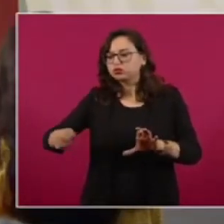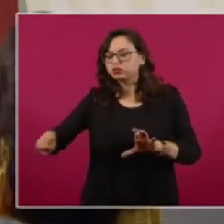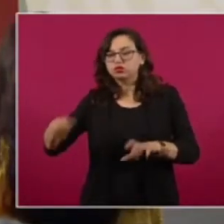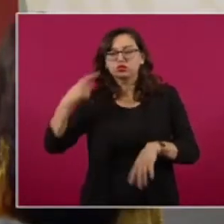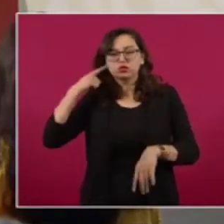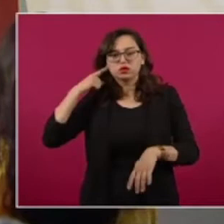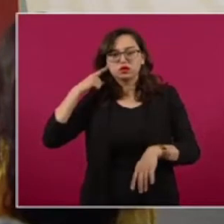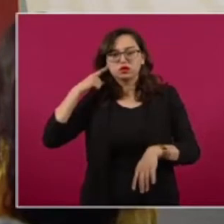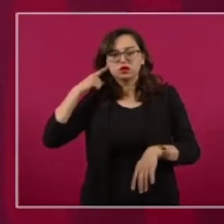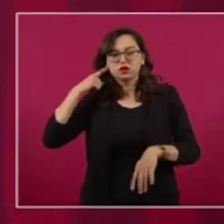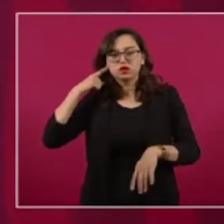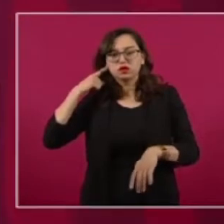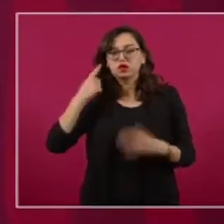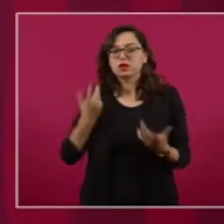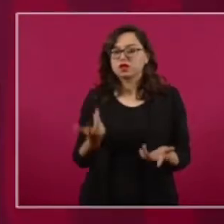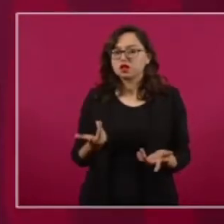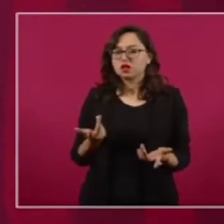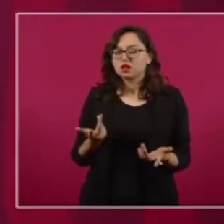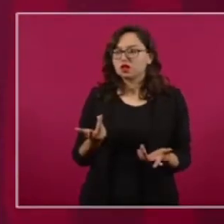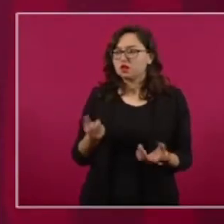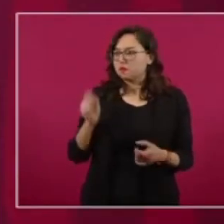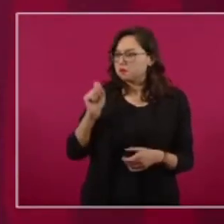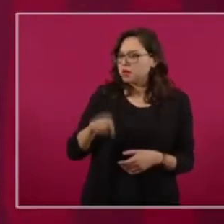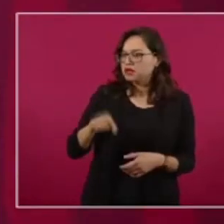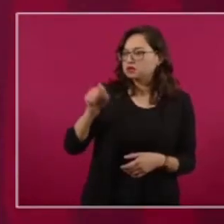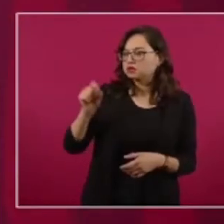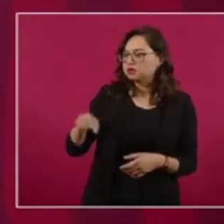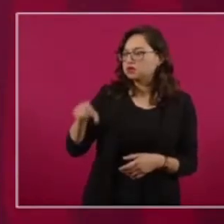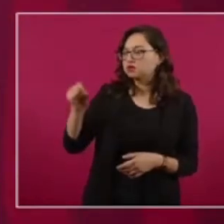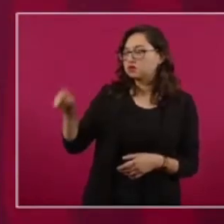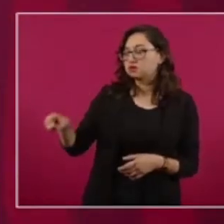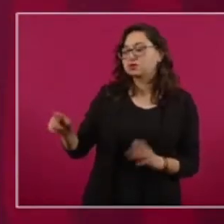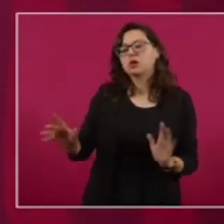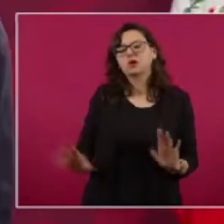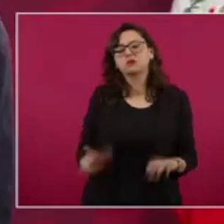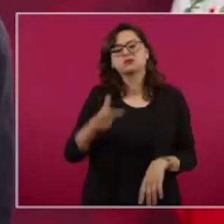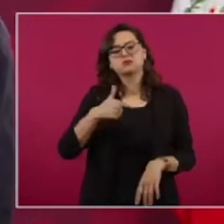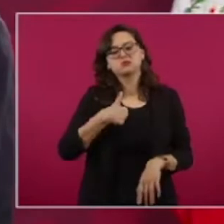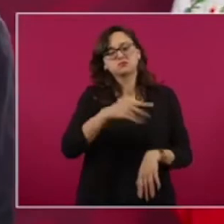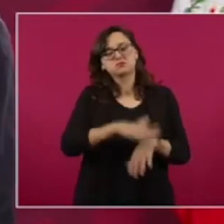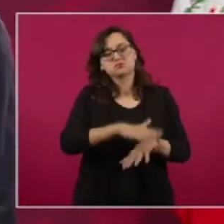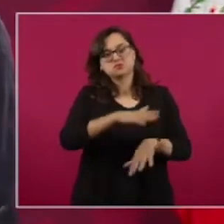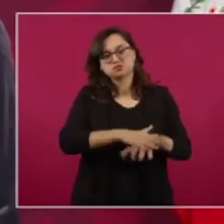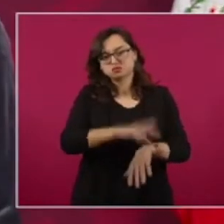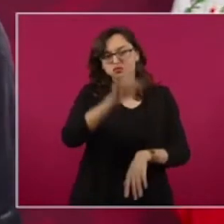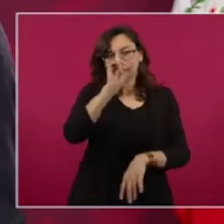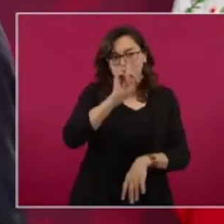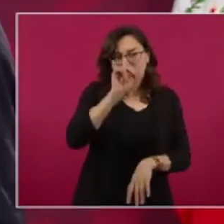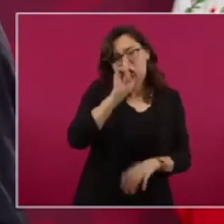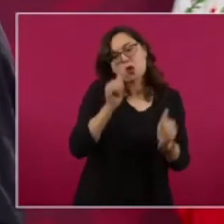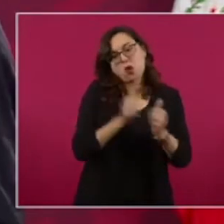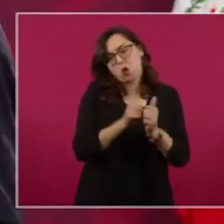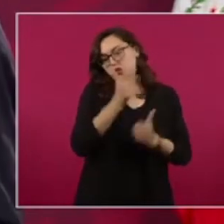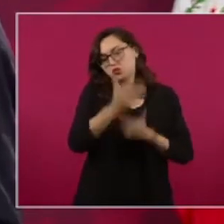Entonces le hice una recomendación respetuosa, ¿no? Porque cada quien es libre. Le digo, pues,